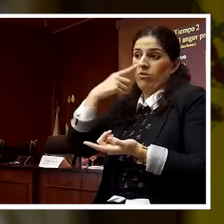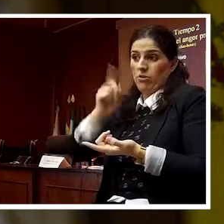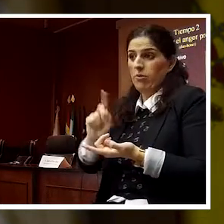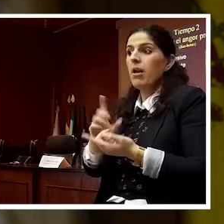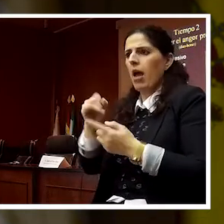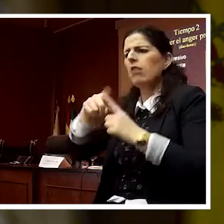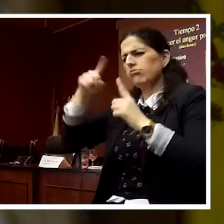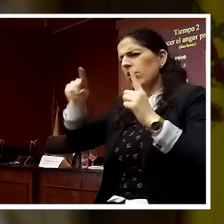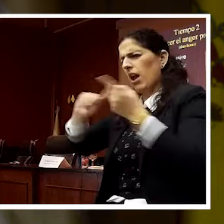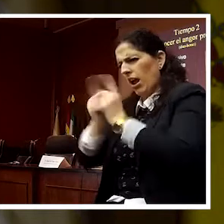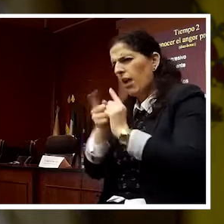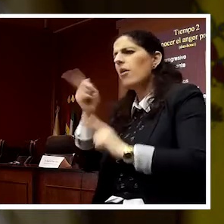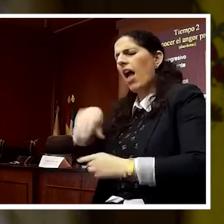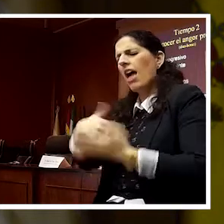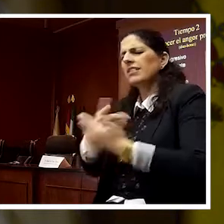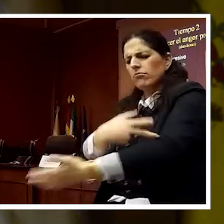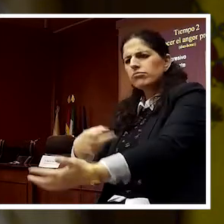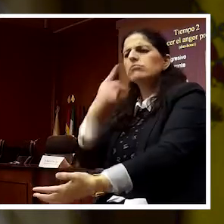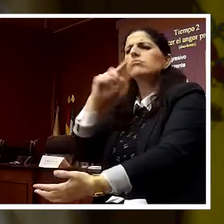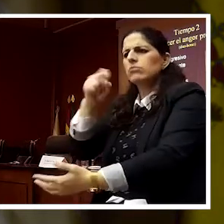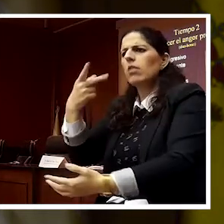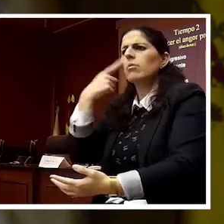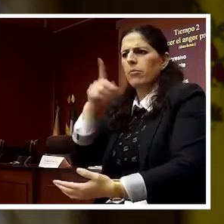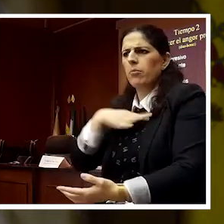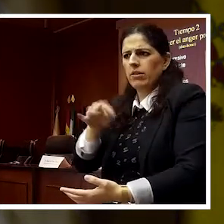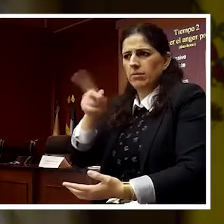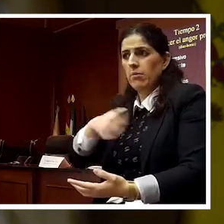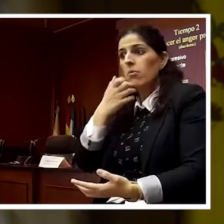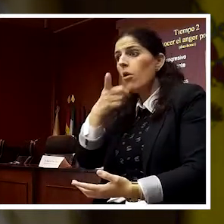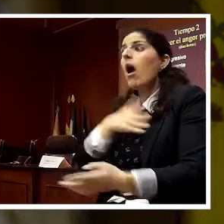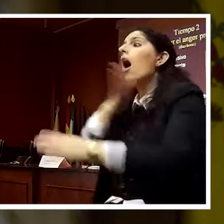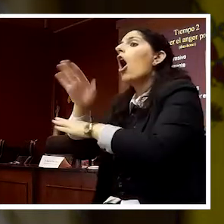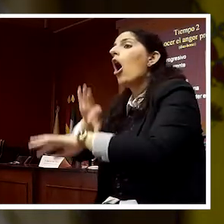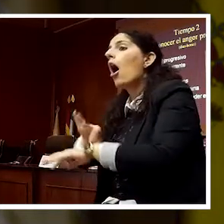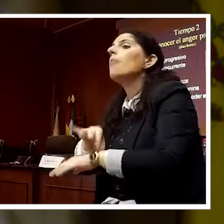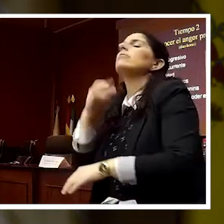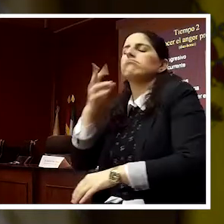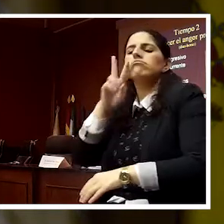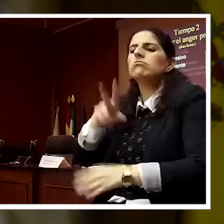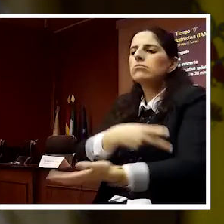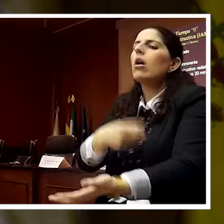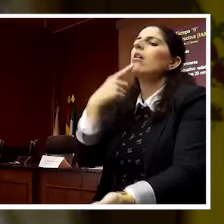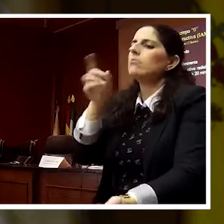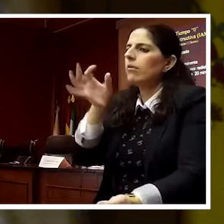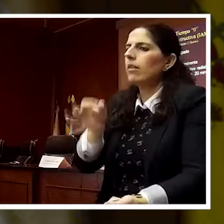lo que en el ámbito hospitalario es fácil de reconocer.